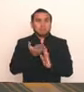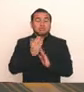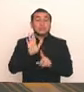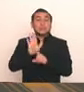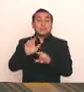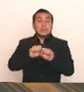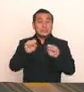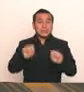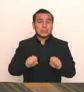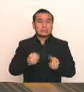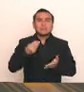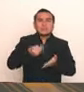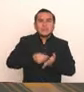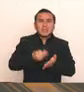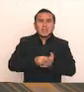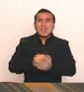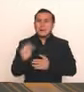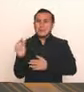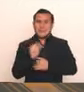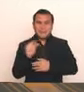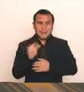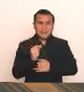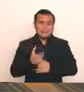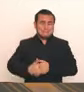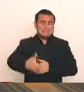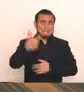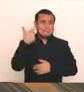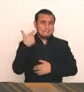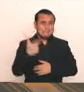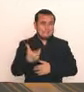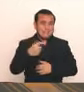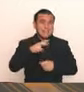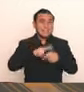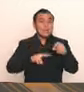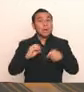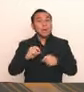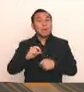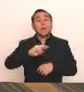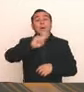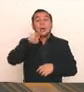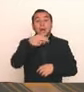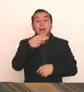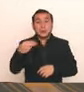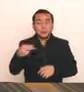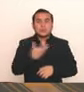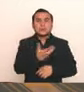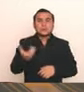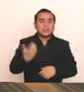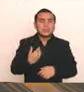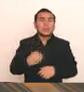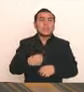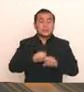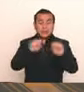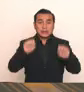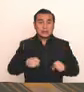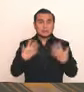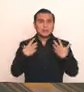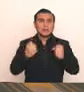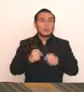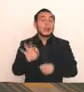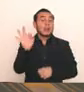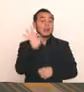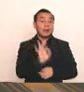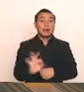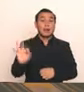imprimir sus monedas de poder prestar billones de dólares o billones de euros de tener los mejores sistemas de salud equipo y hospitales del